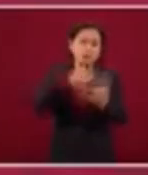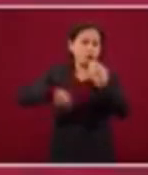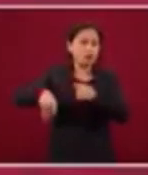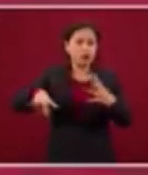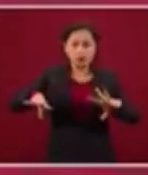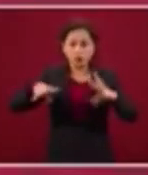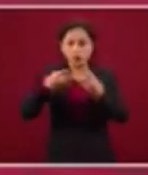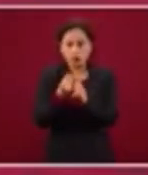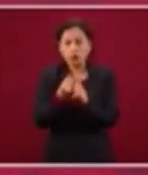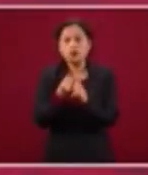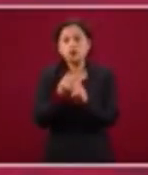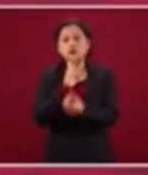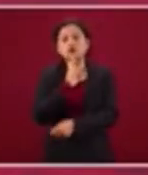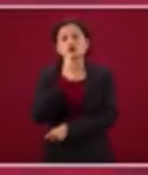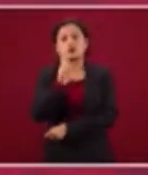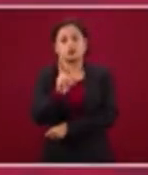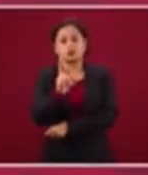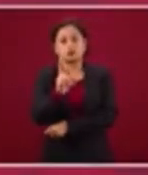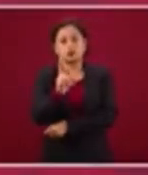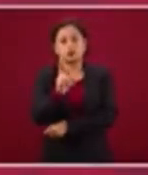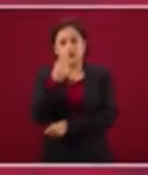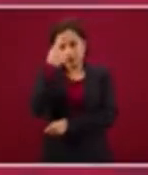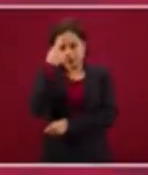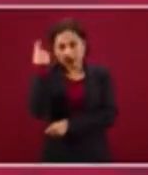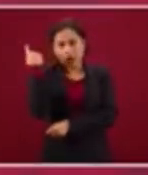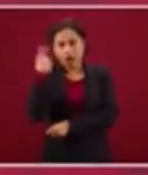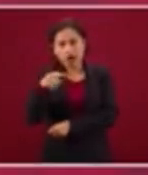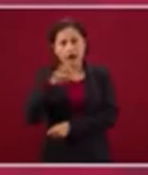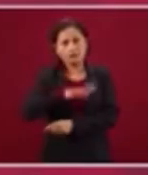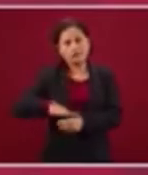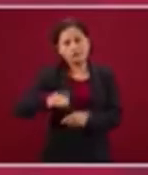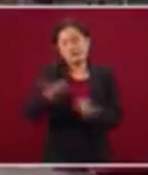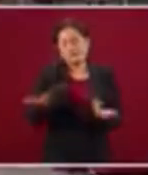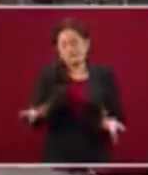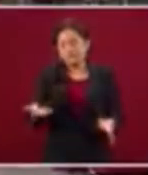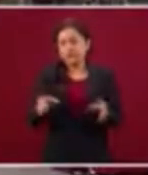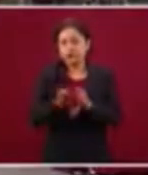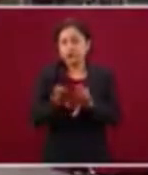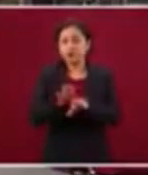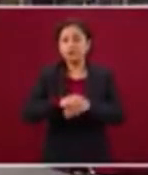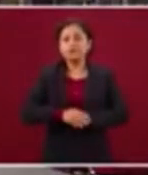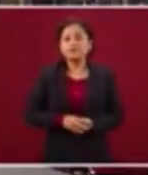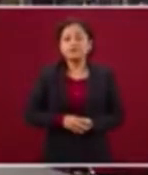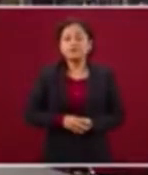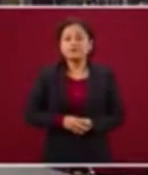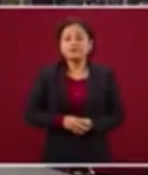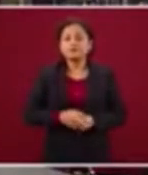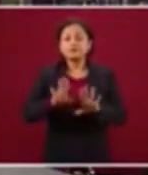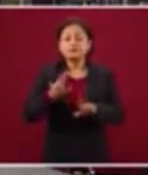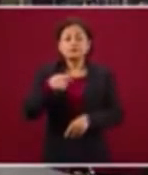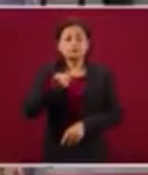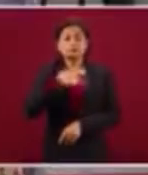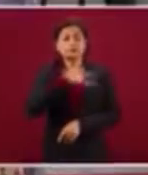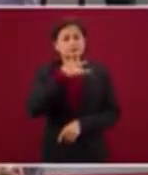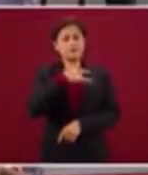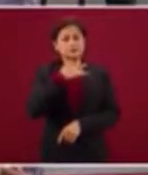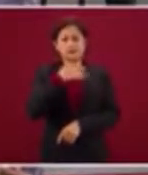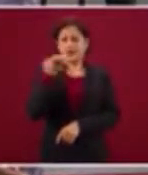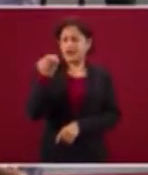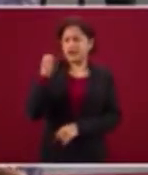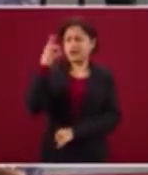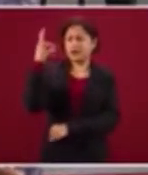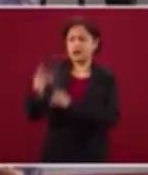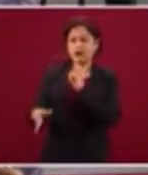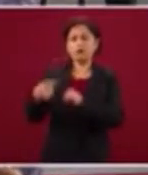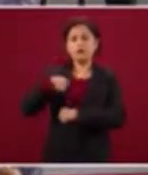resolvamos, gobernemos. Entonces, a finales de enero yo les informo,